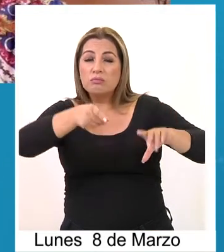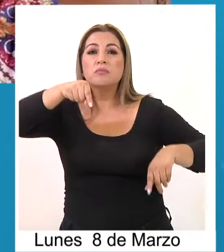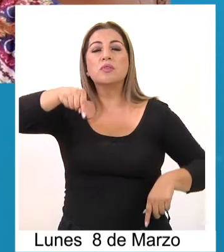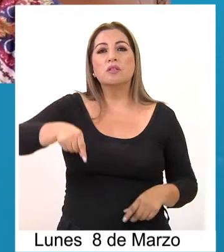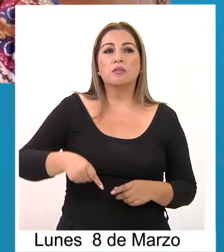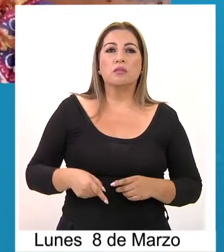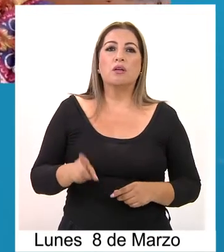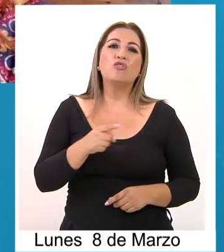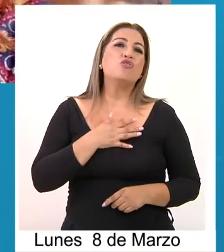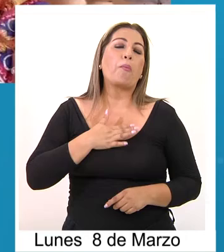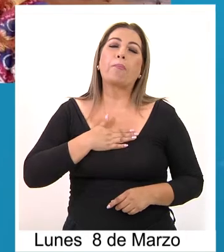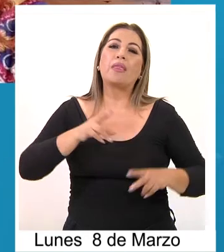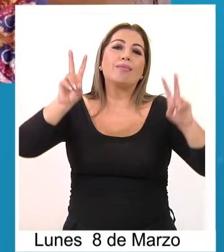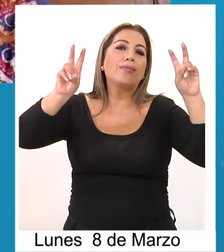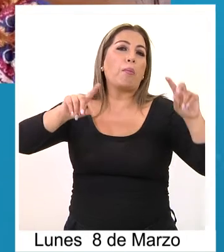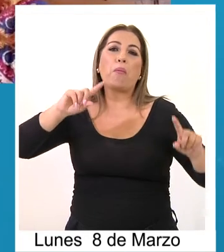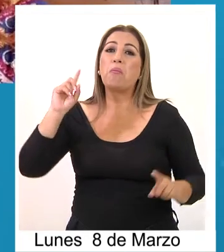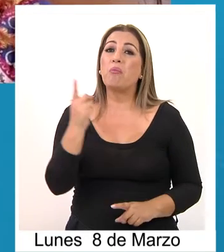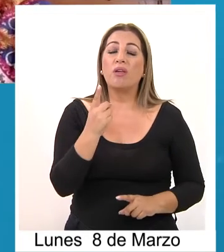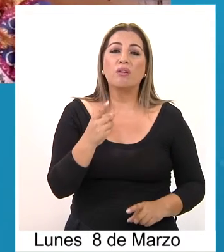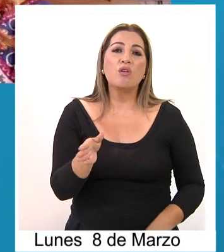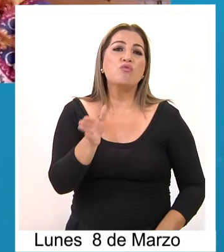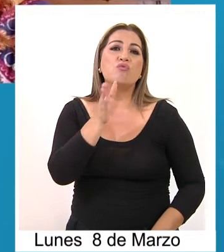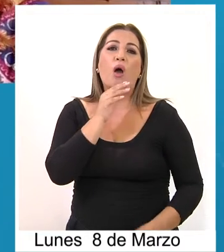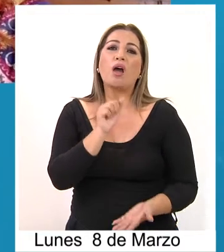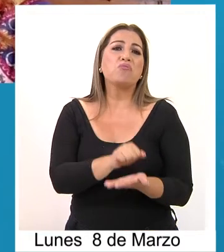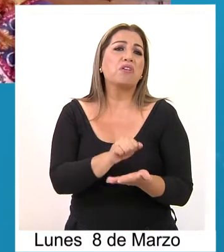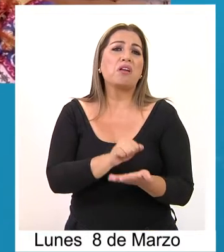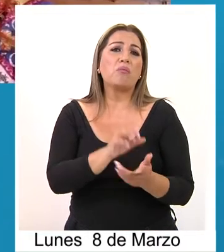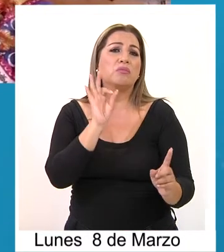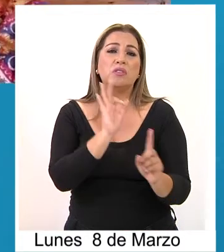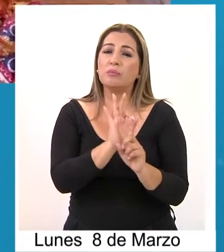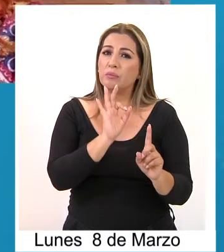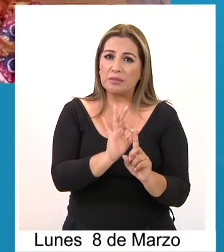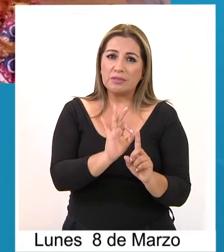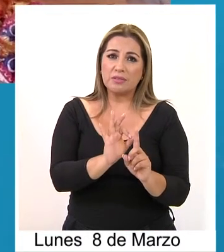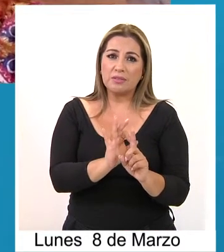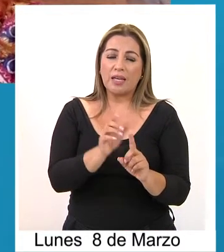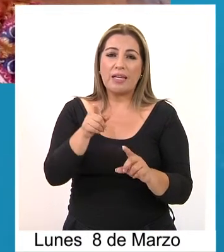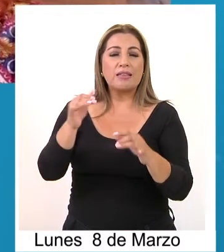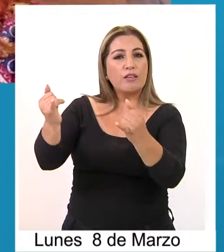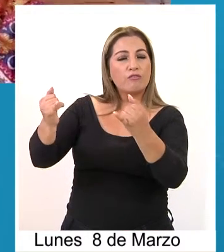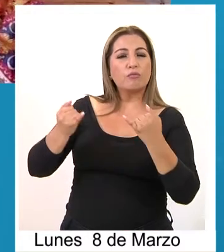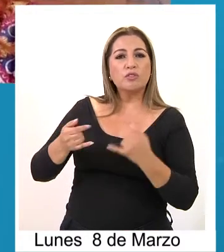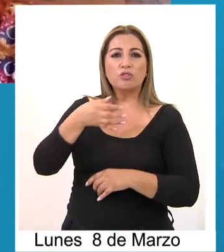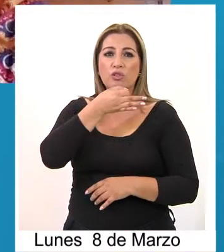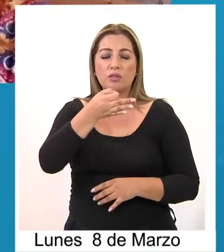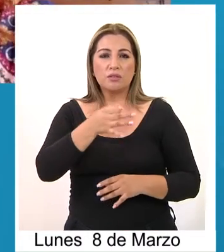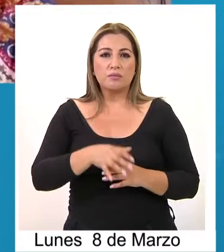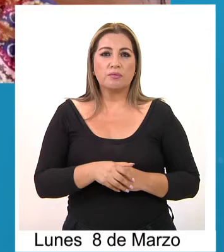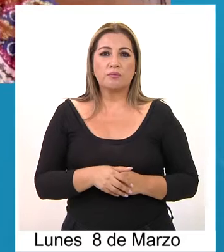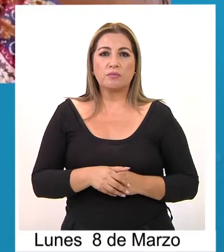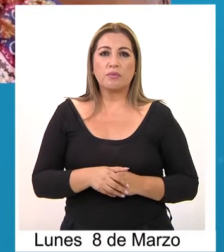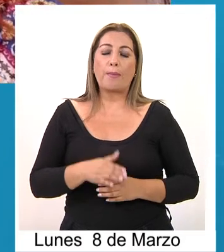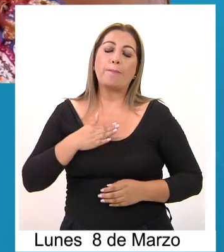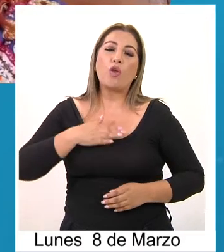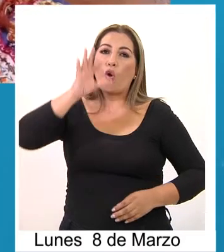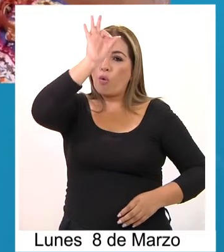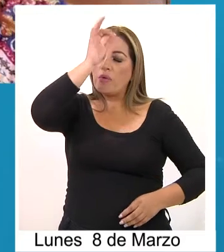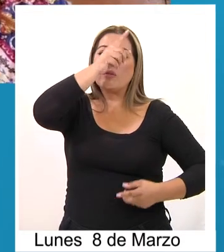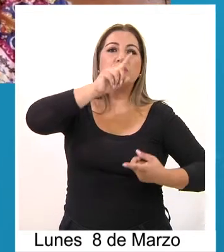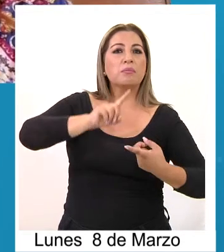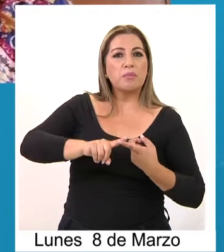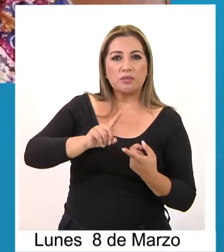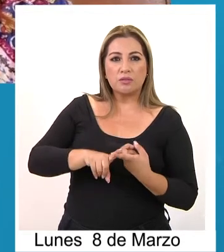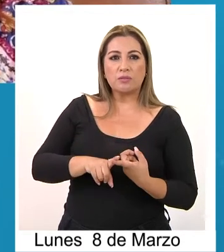verdad es que como no es nuestro tema principal, no tenemos una manifestación específica. Esta información yo la estoy dando a título personal